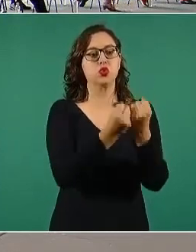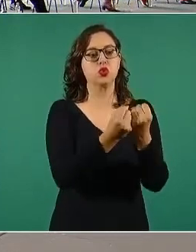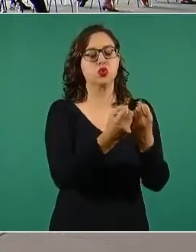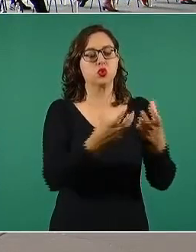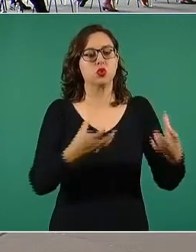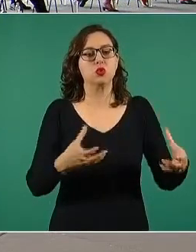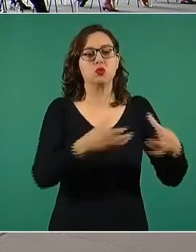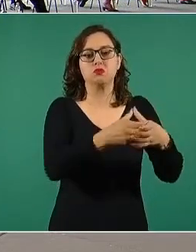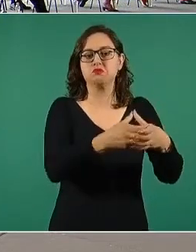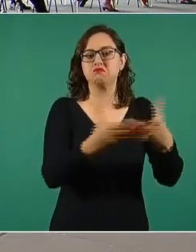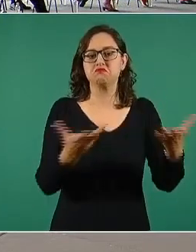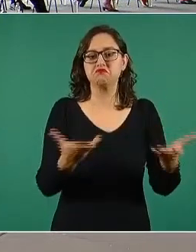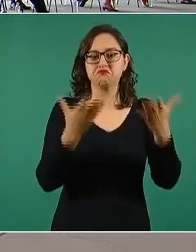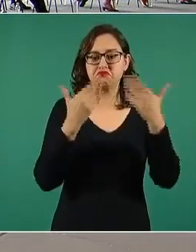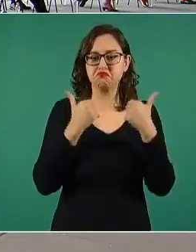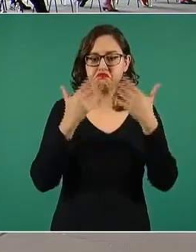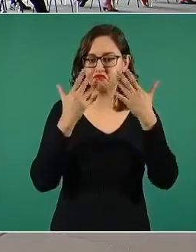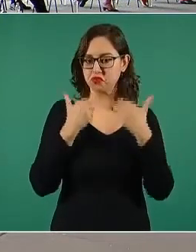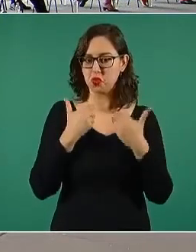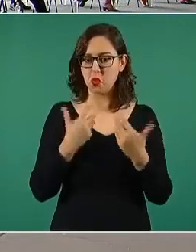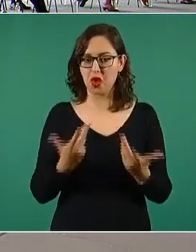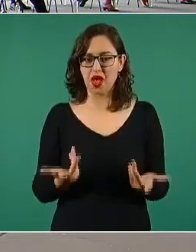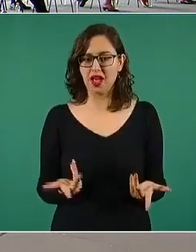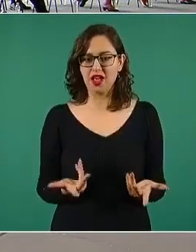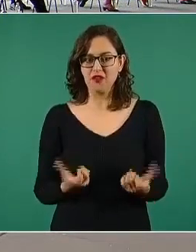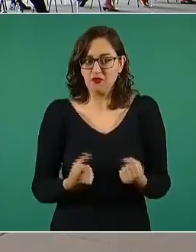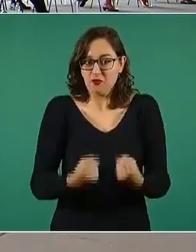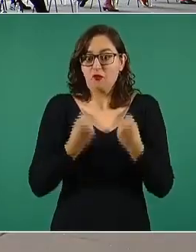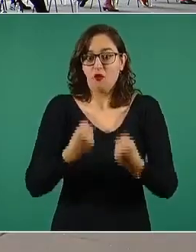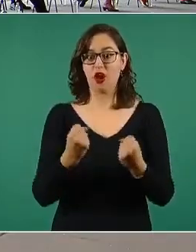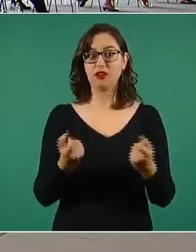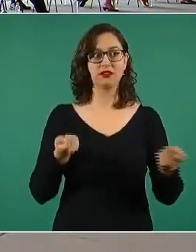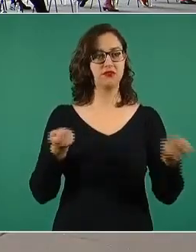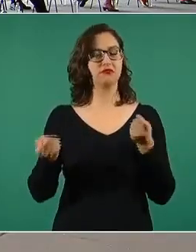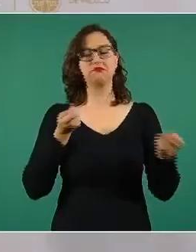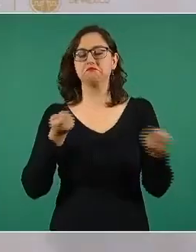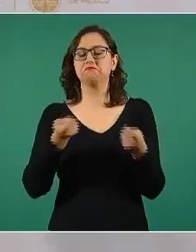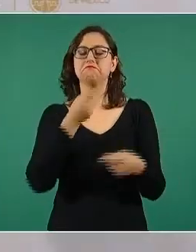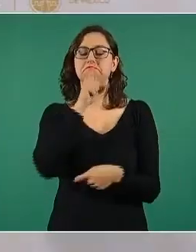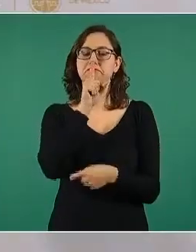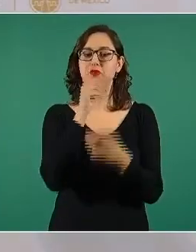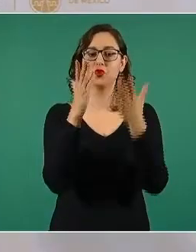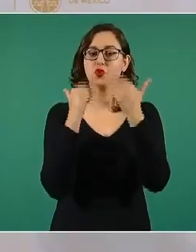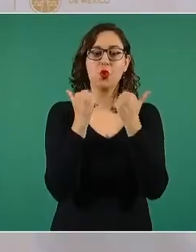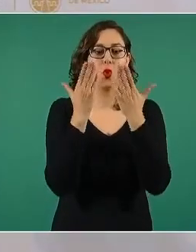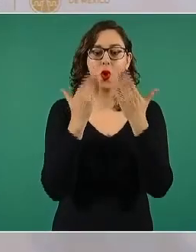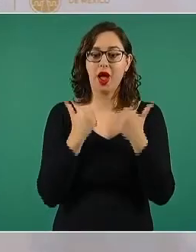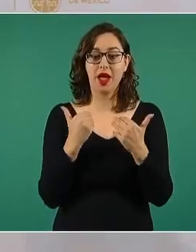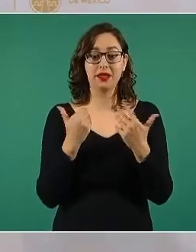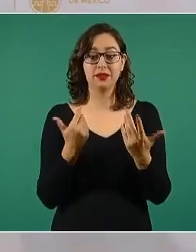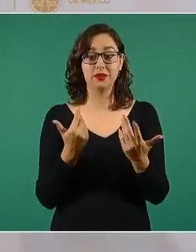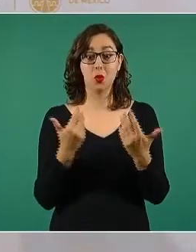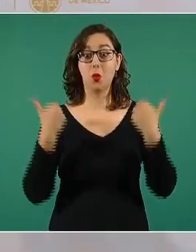poder central fuerte, una tiranía.